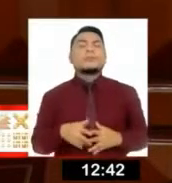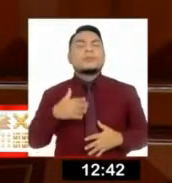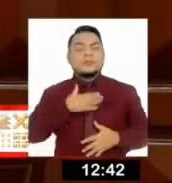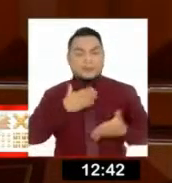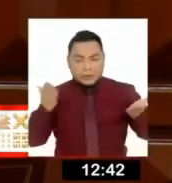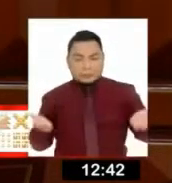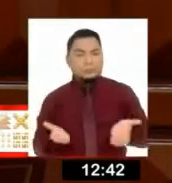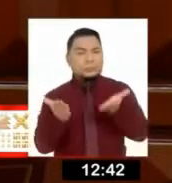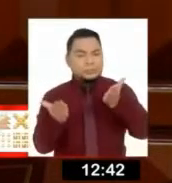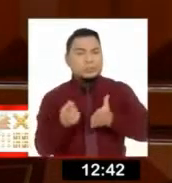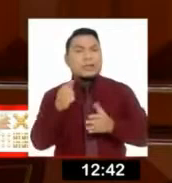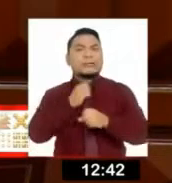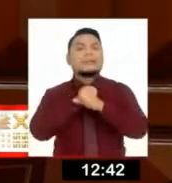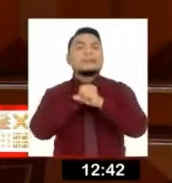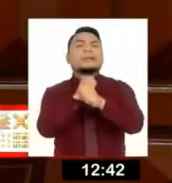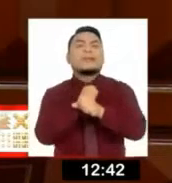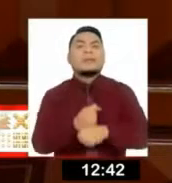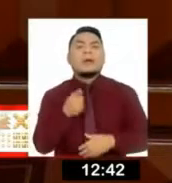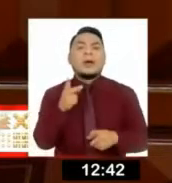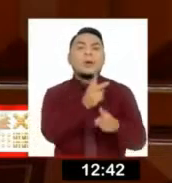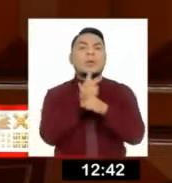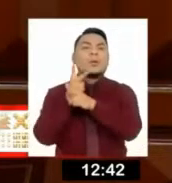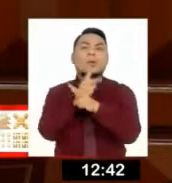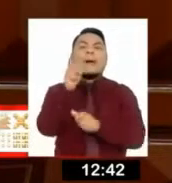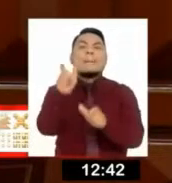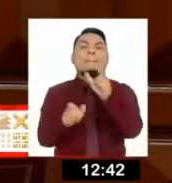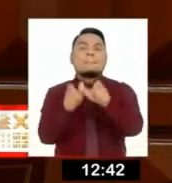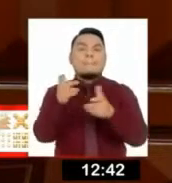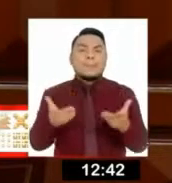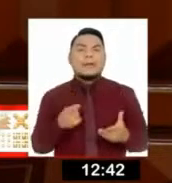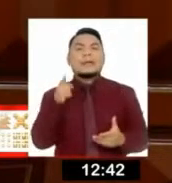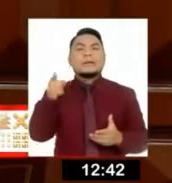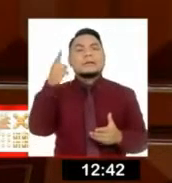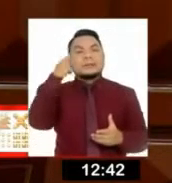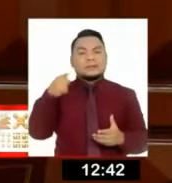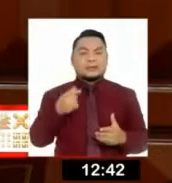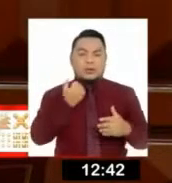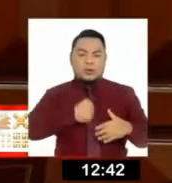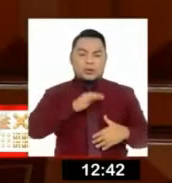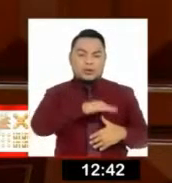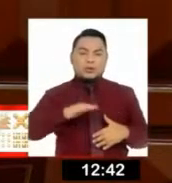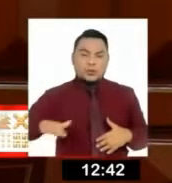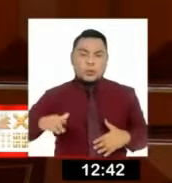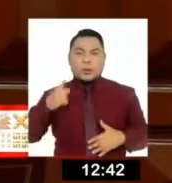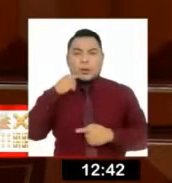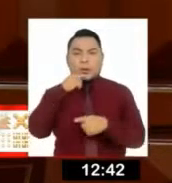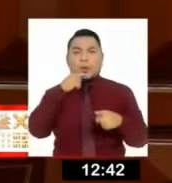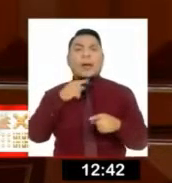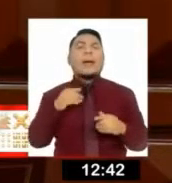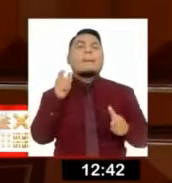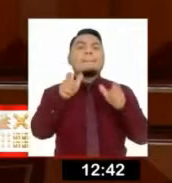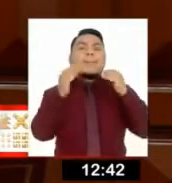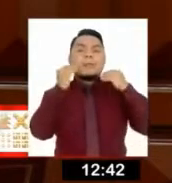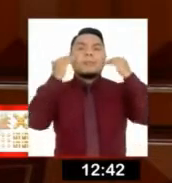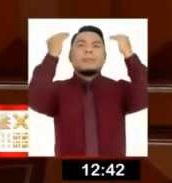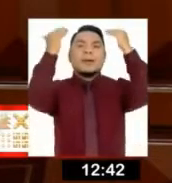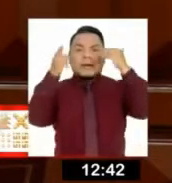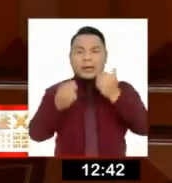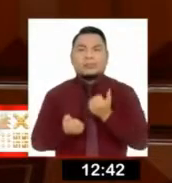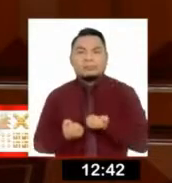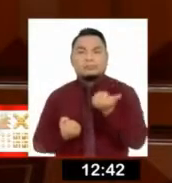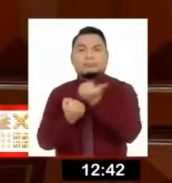Impulsar el Sistema Nacional de Cuidado de Personas Dependientes, niñas, niños, personas adultas